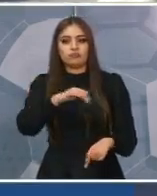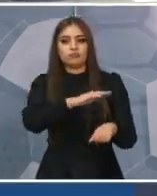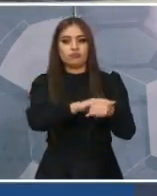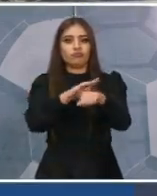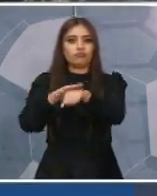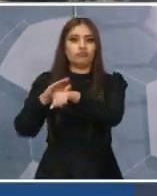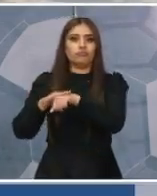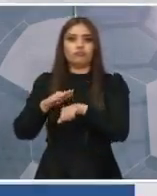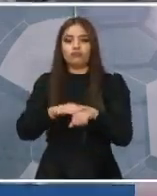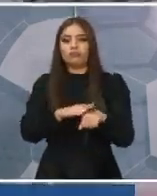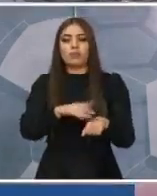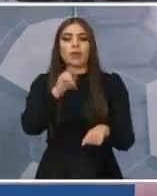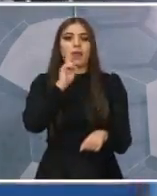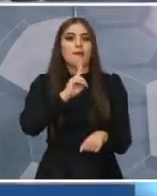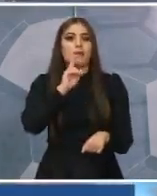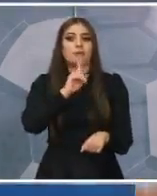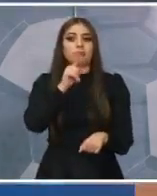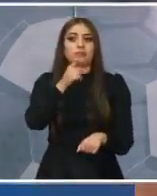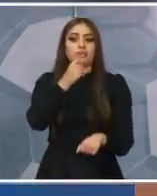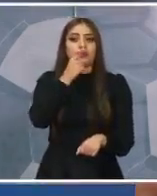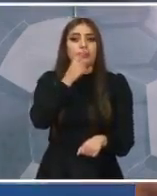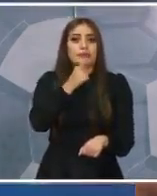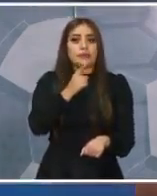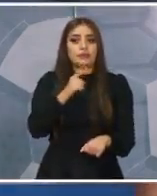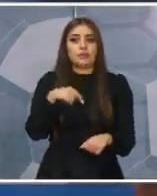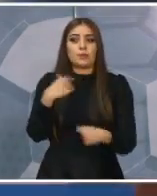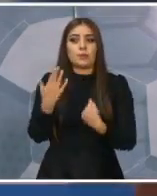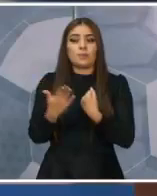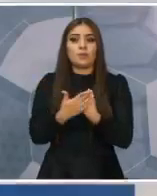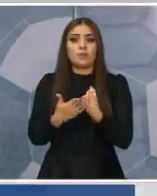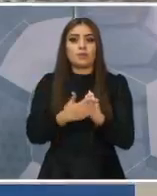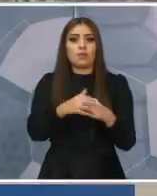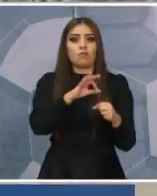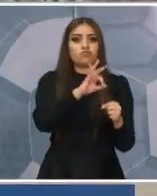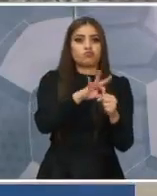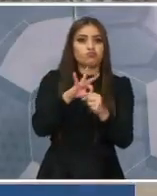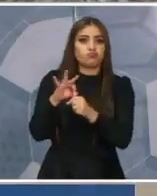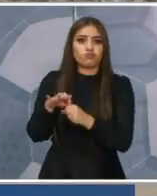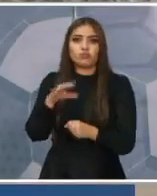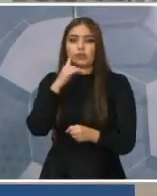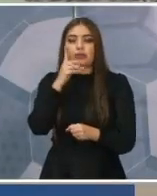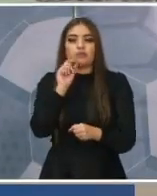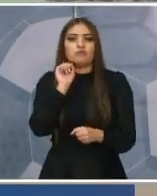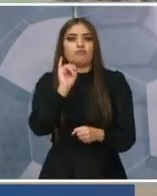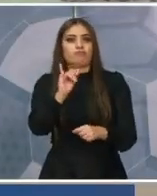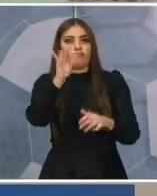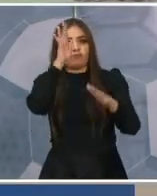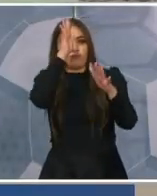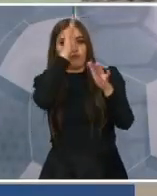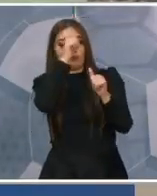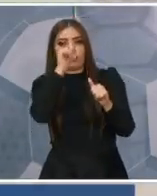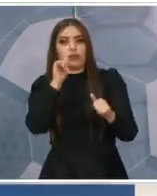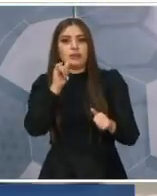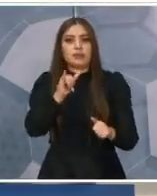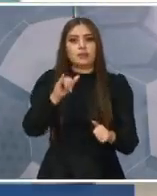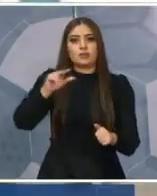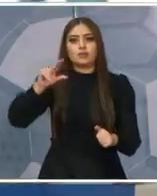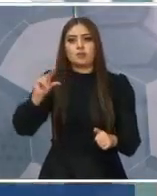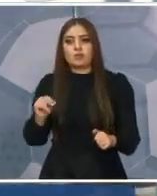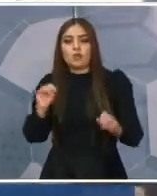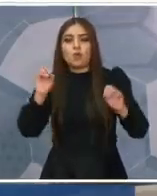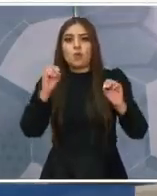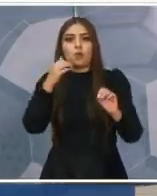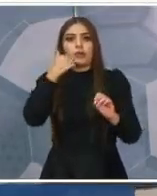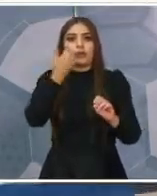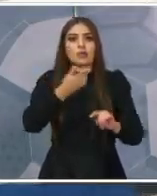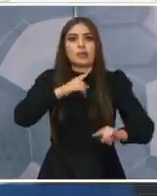donde participe la ciudadanía y decida si está de acuerdo con la creación de la Guardia Nacional y si desea que las Fuerzas Armadas